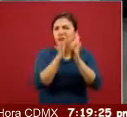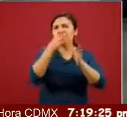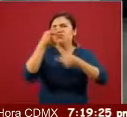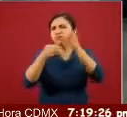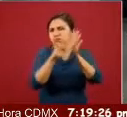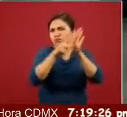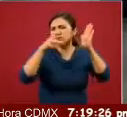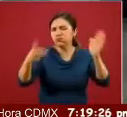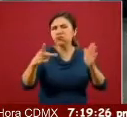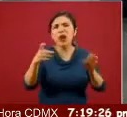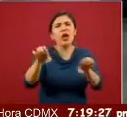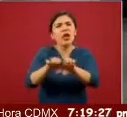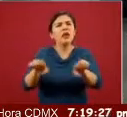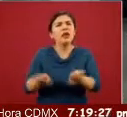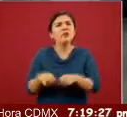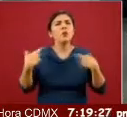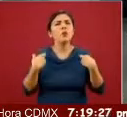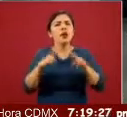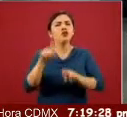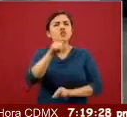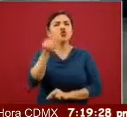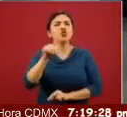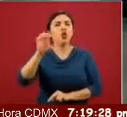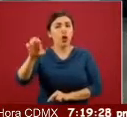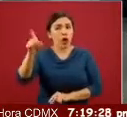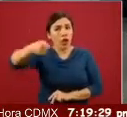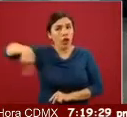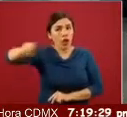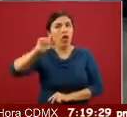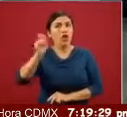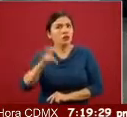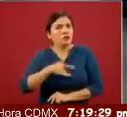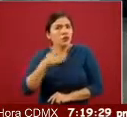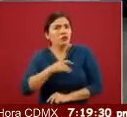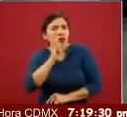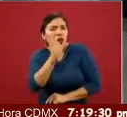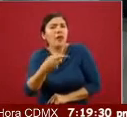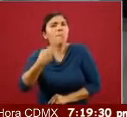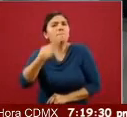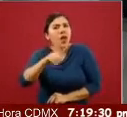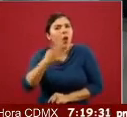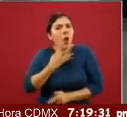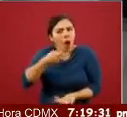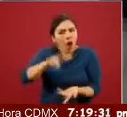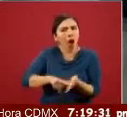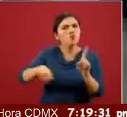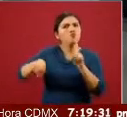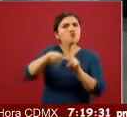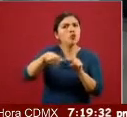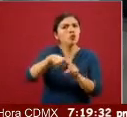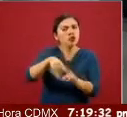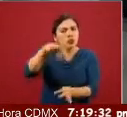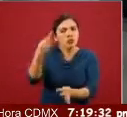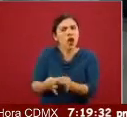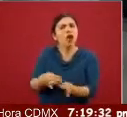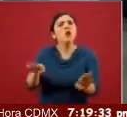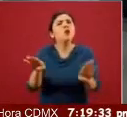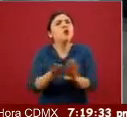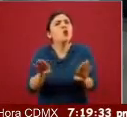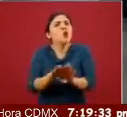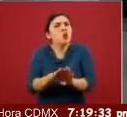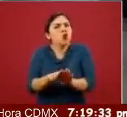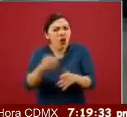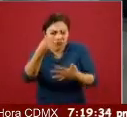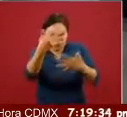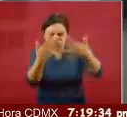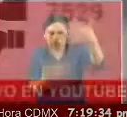equipo del maestro Zoé son asintomáticos, pero son positivos. ¿Cómo los encontraron entre todos estos pacientes